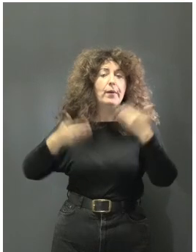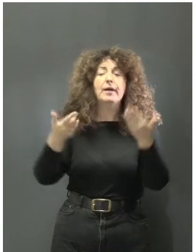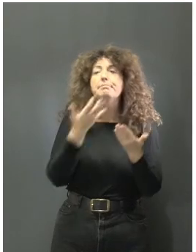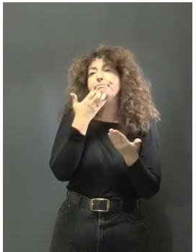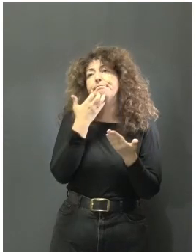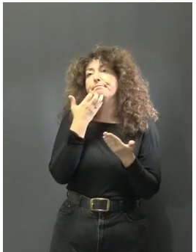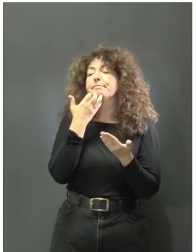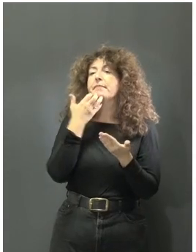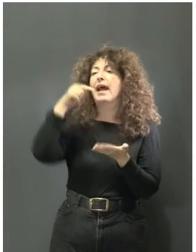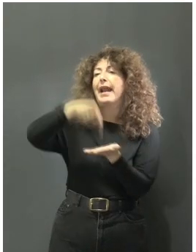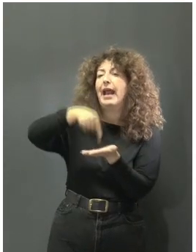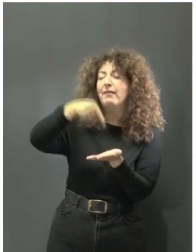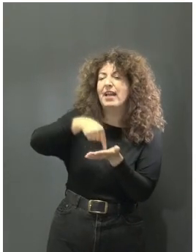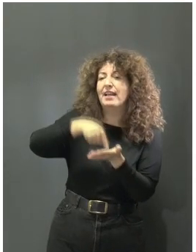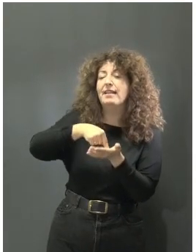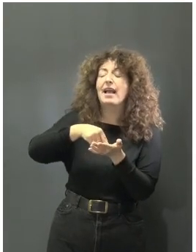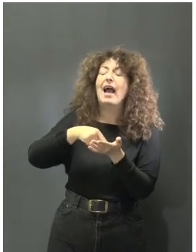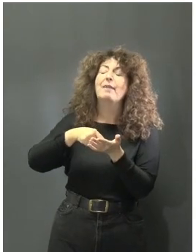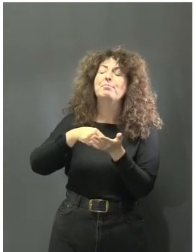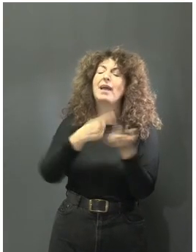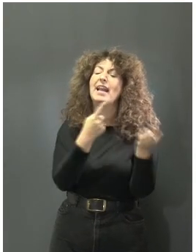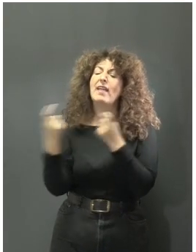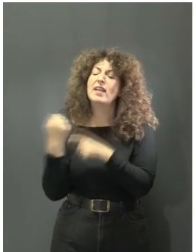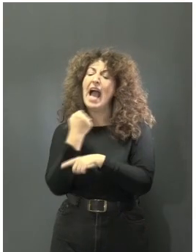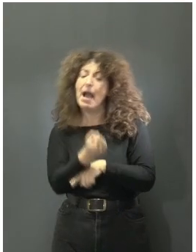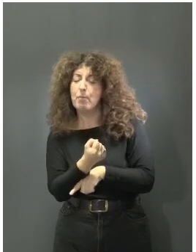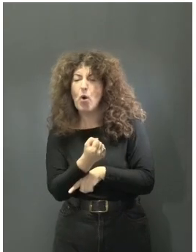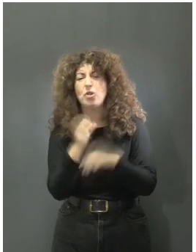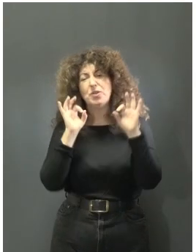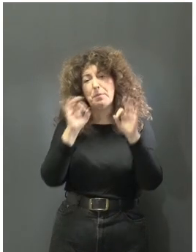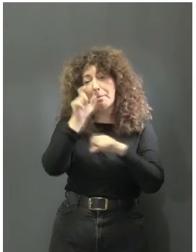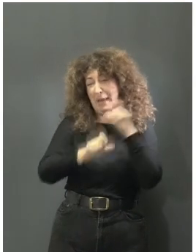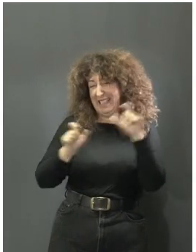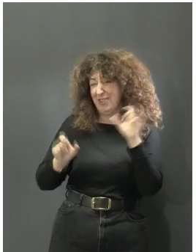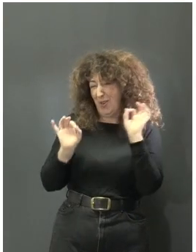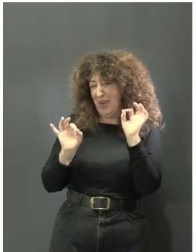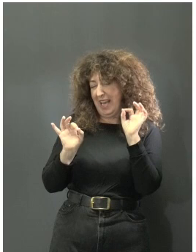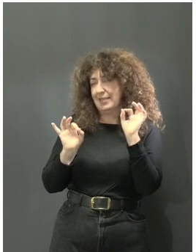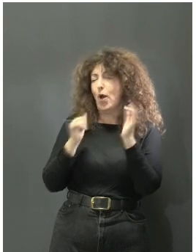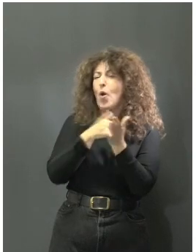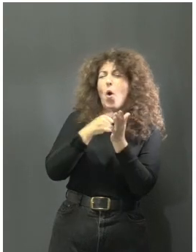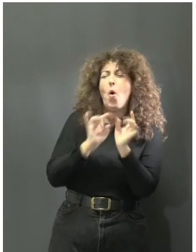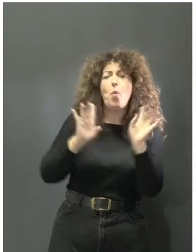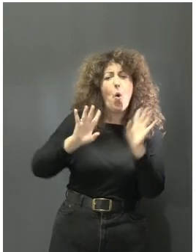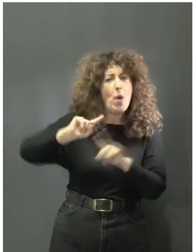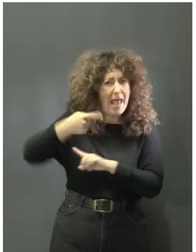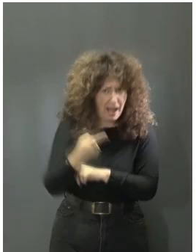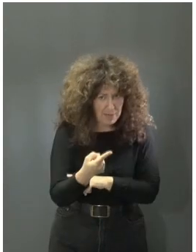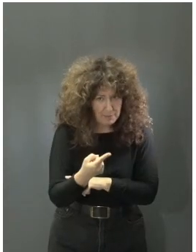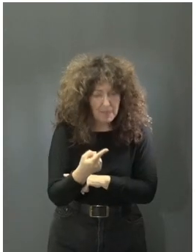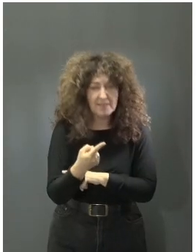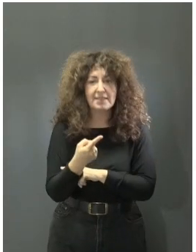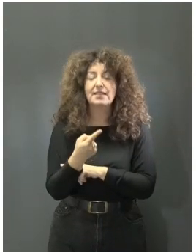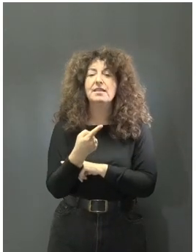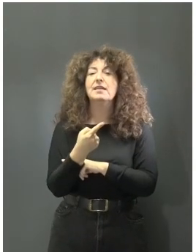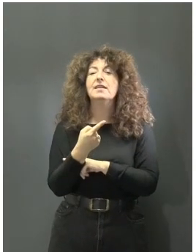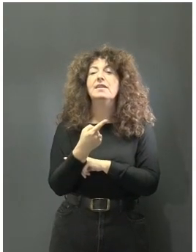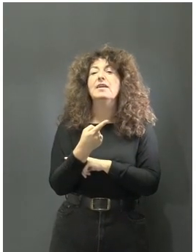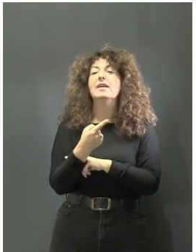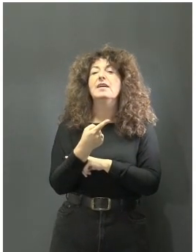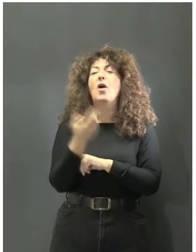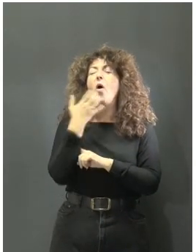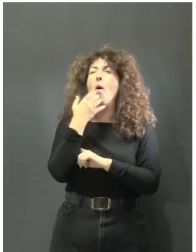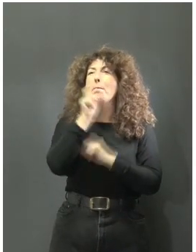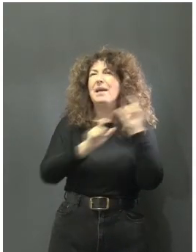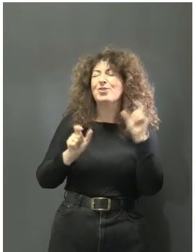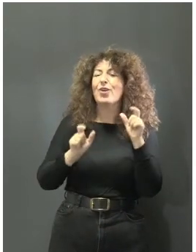reivindicar cuáles son las necesidades de apoyo a nivel cognitivo de personas especialmente vulnerables y en especial riesgo de verse excluidas,